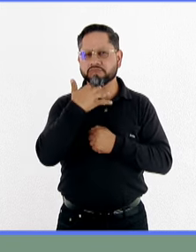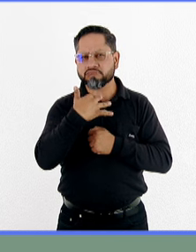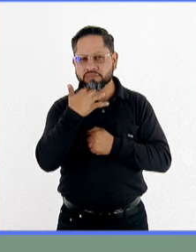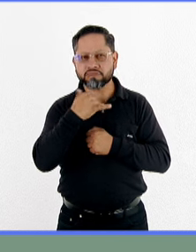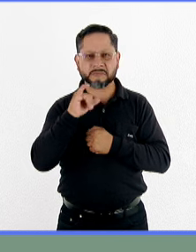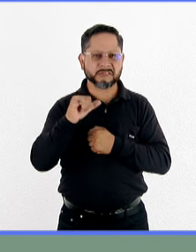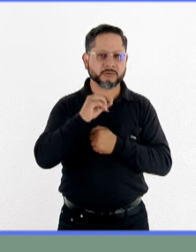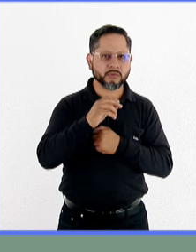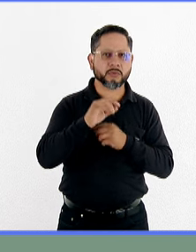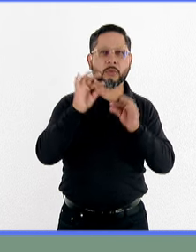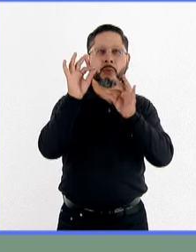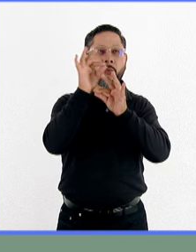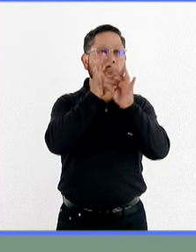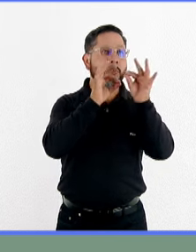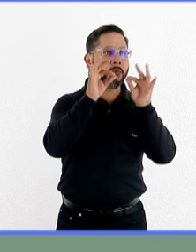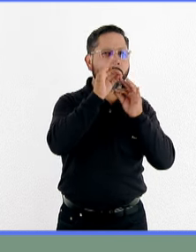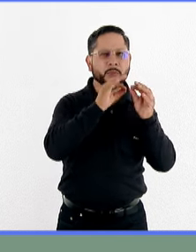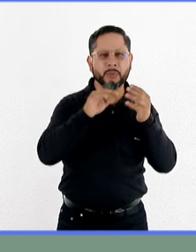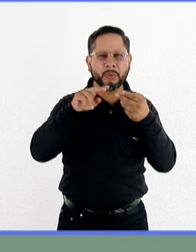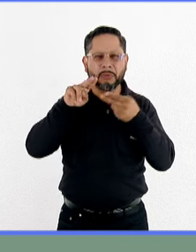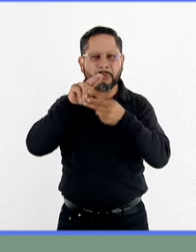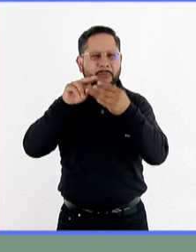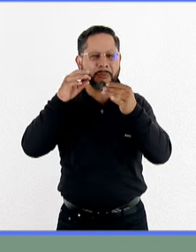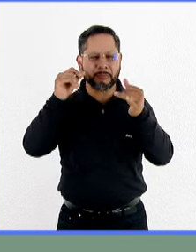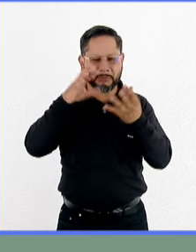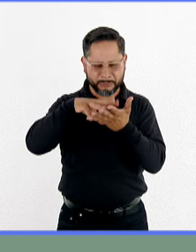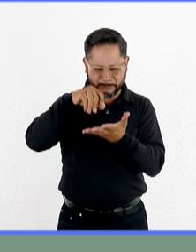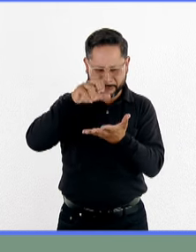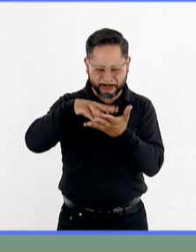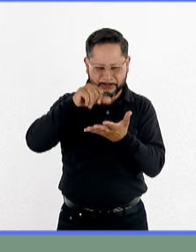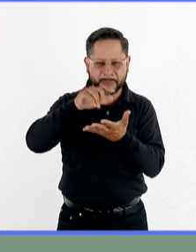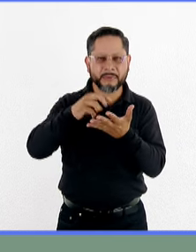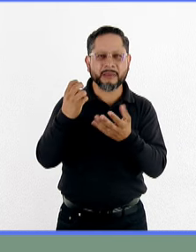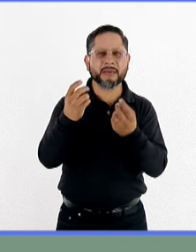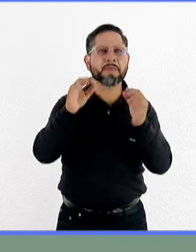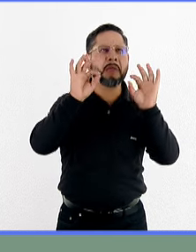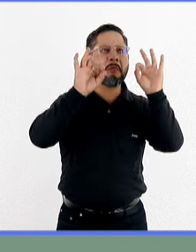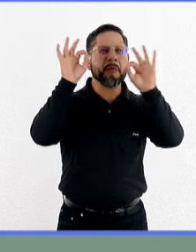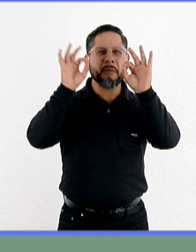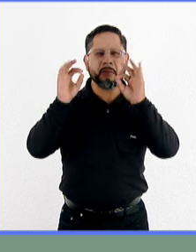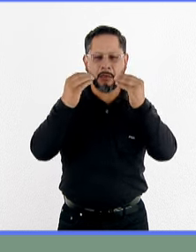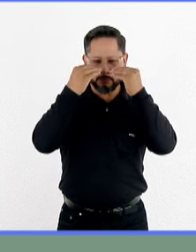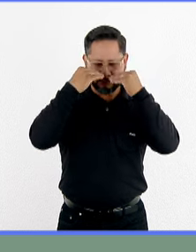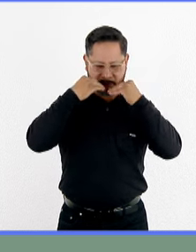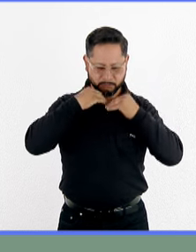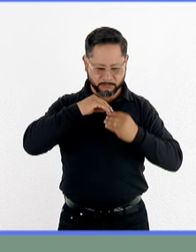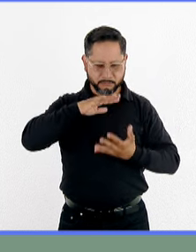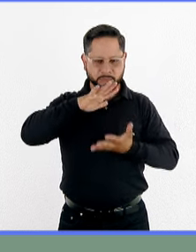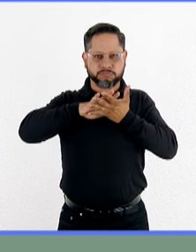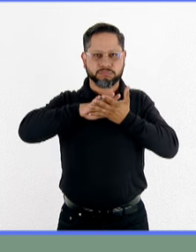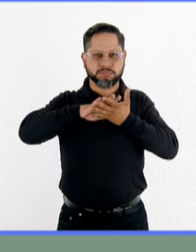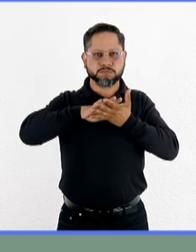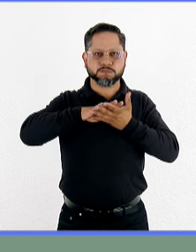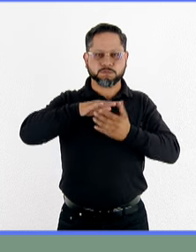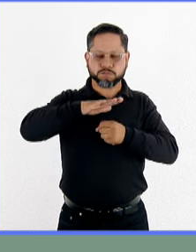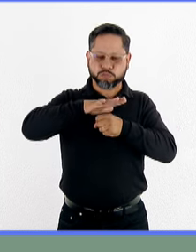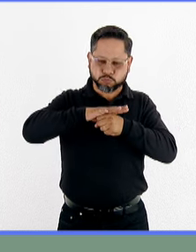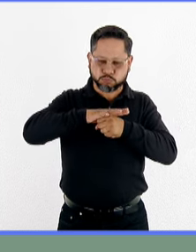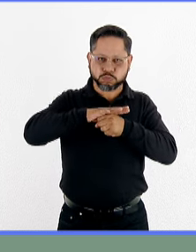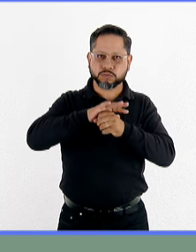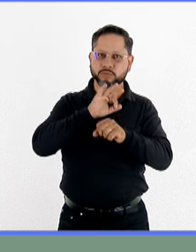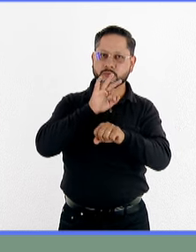o no, como el polen, la ceniza, polvos minerales, esporas de hongos y partículas orgánicas. El moco viscoelástico está